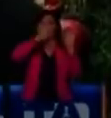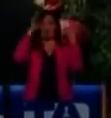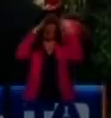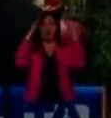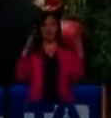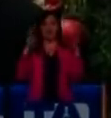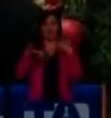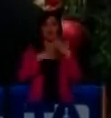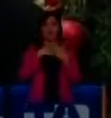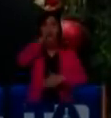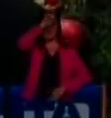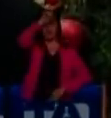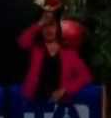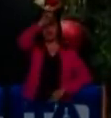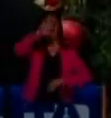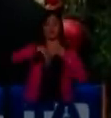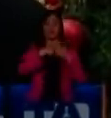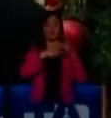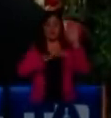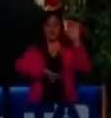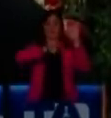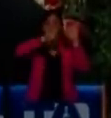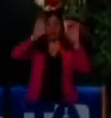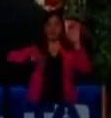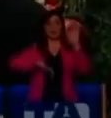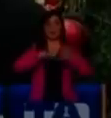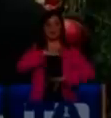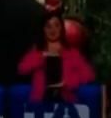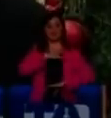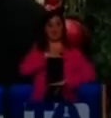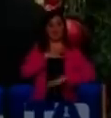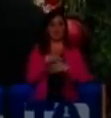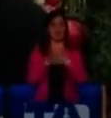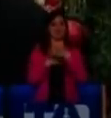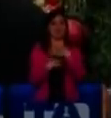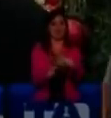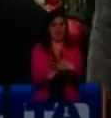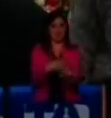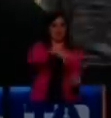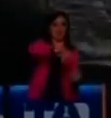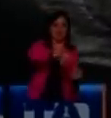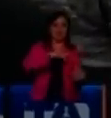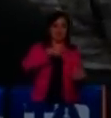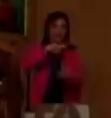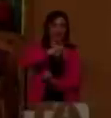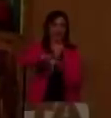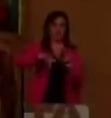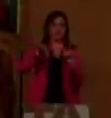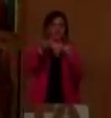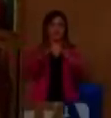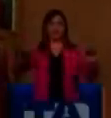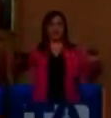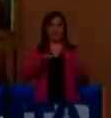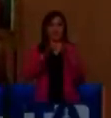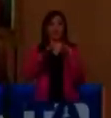alemán, son nuestros stands totalmente decorados para que usted se sienta muy bien y siente el espíritu navideño. La